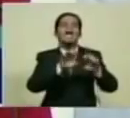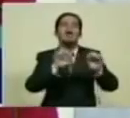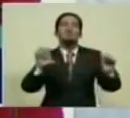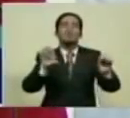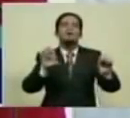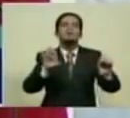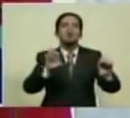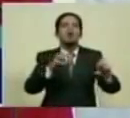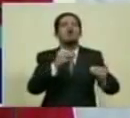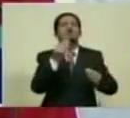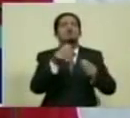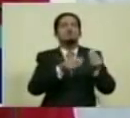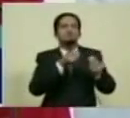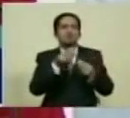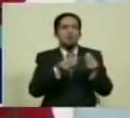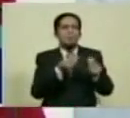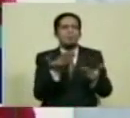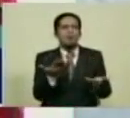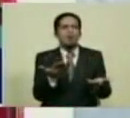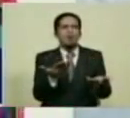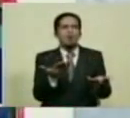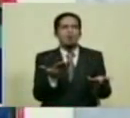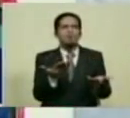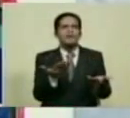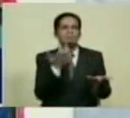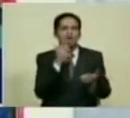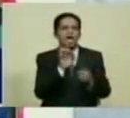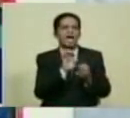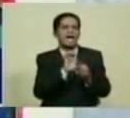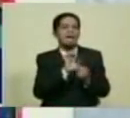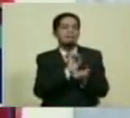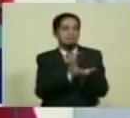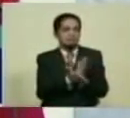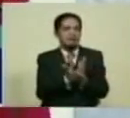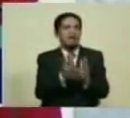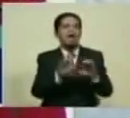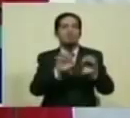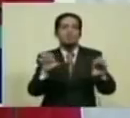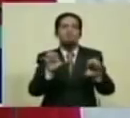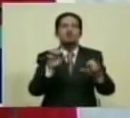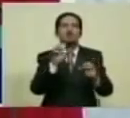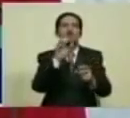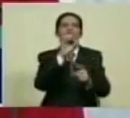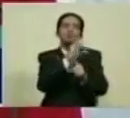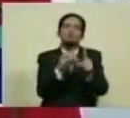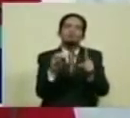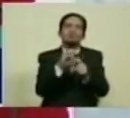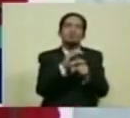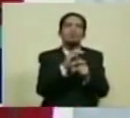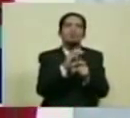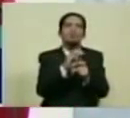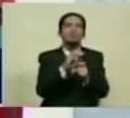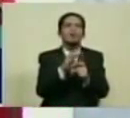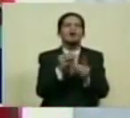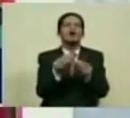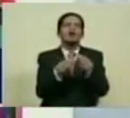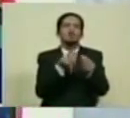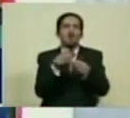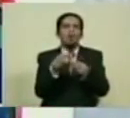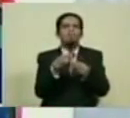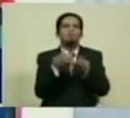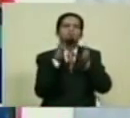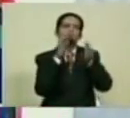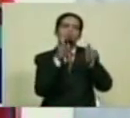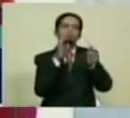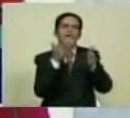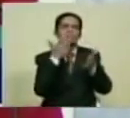cómo utilizar, cómo tener como estrategia la educación, la cultura, como parte de estrategia para lograr la